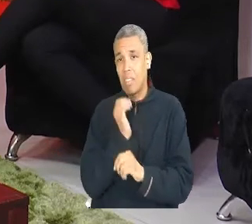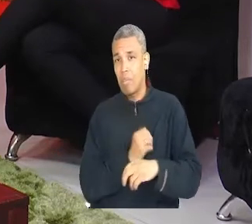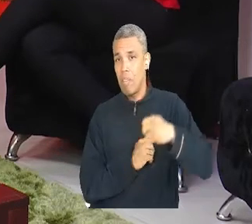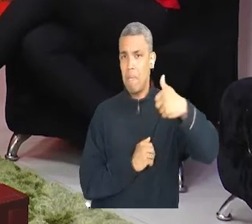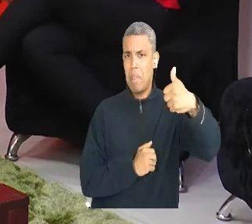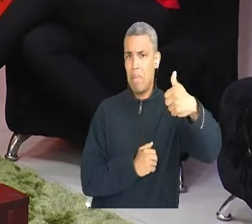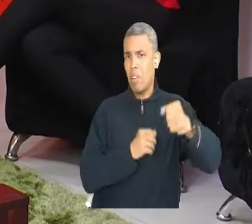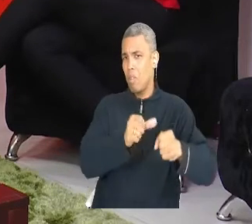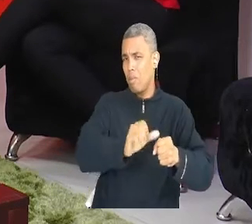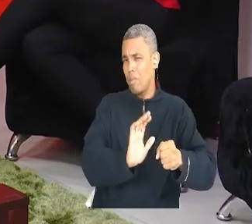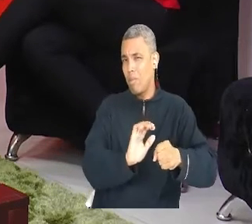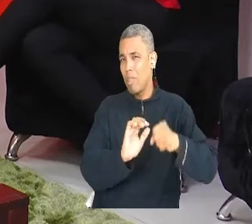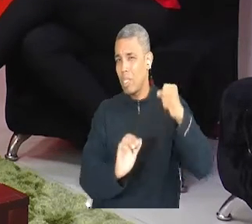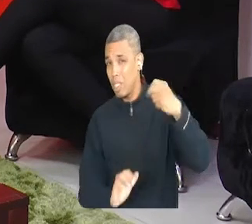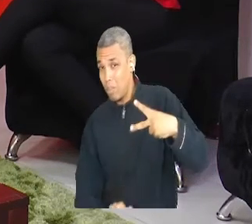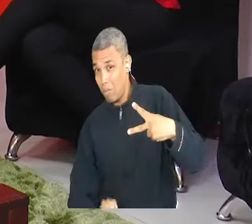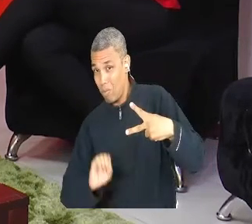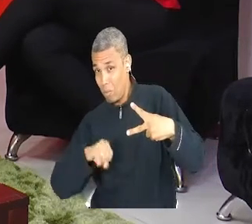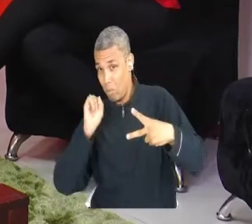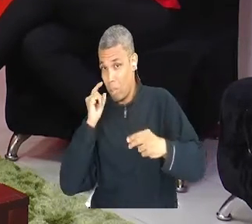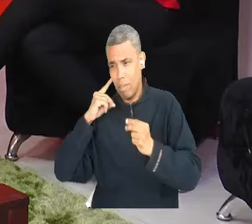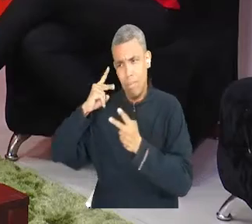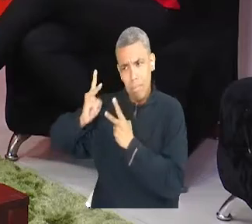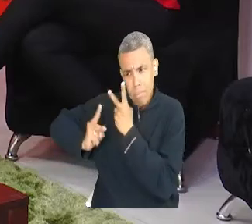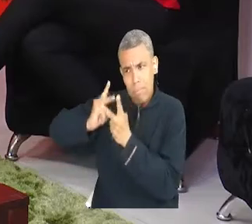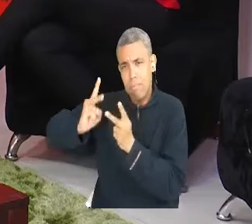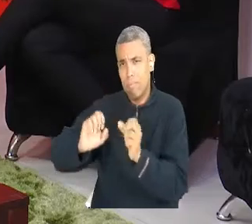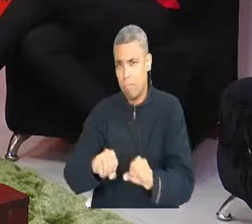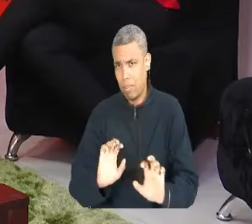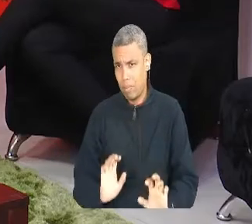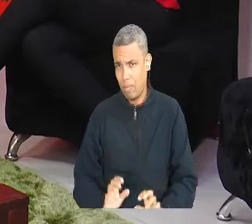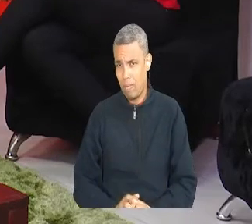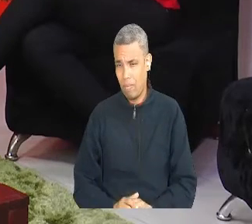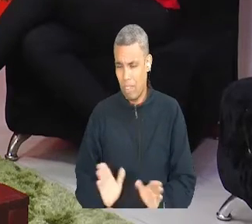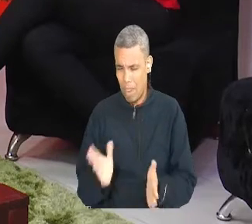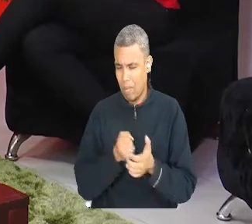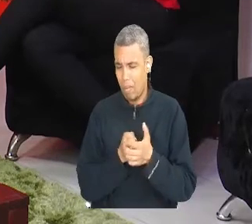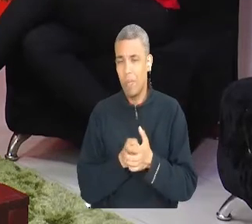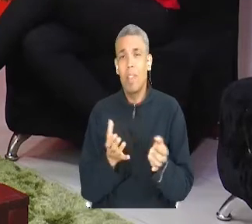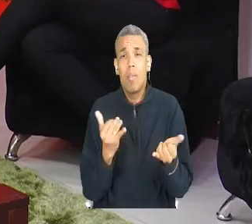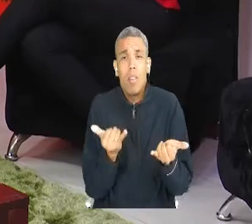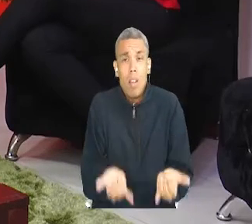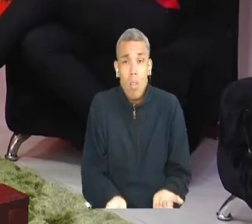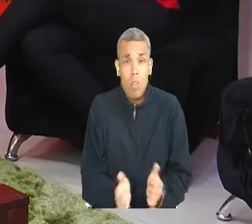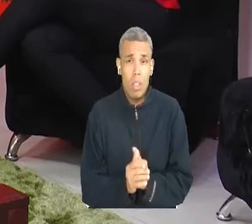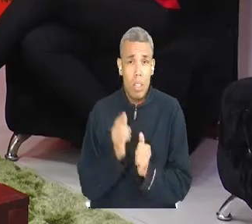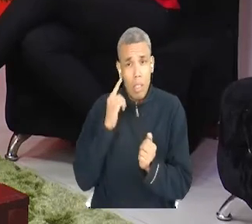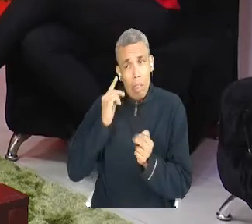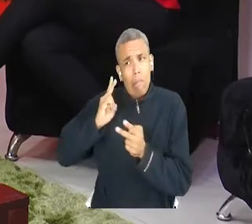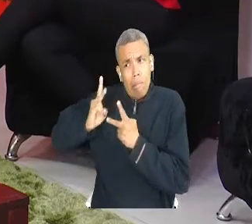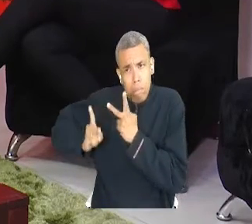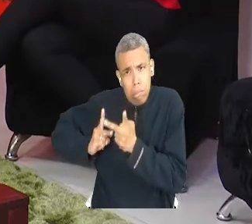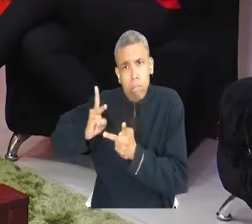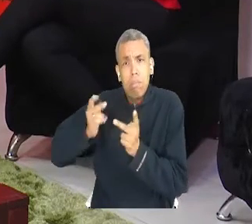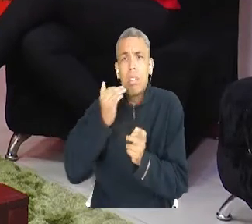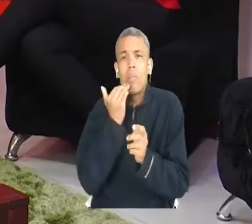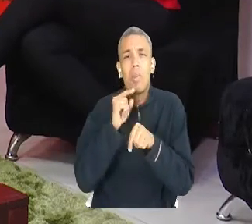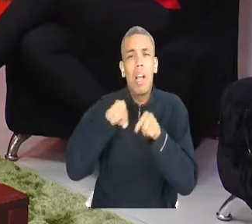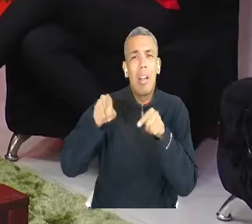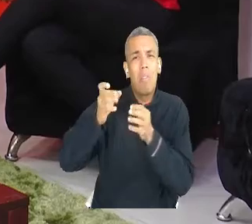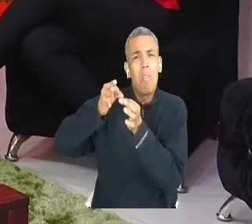para la ciudad en más en este momento lo único que está sosteniendo lo que más está sosteniendo la ciudad es el poco turismo que está viniendo pero que estamos